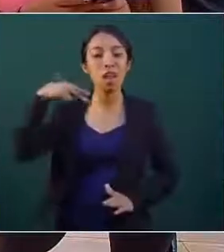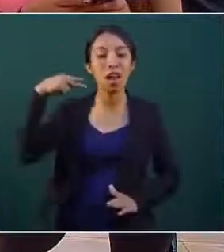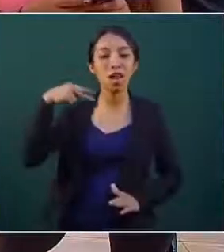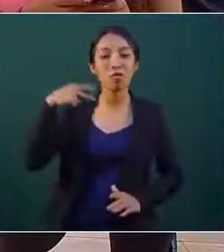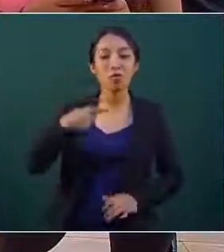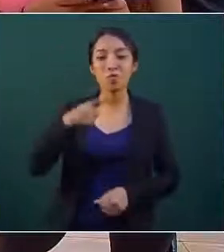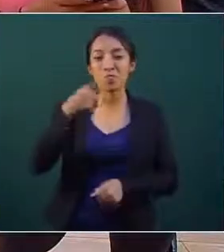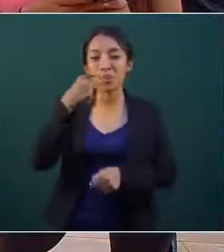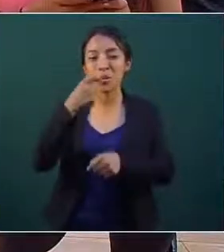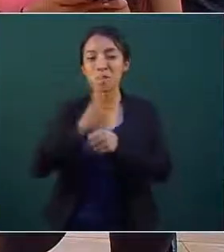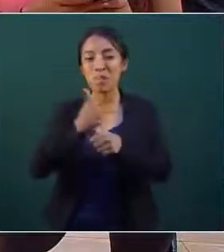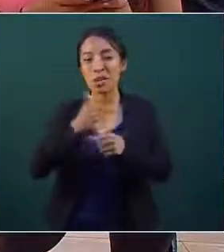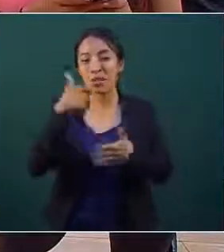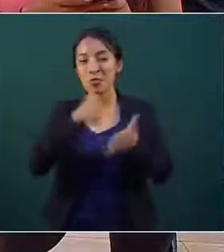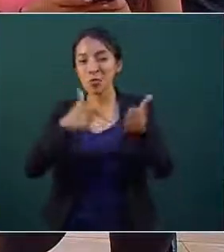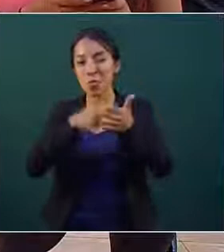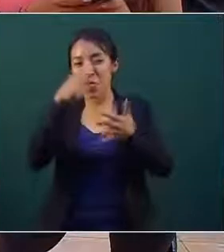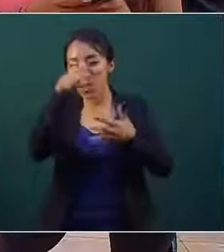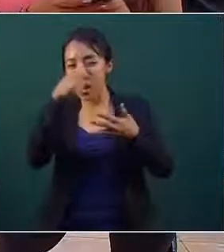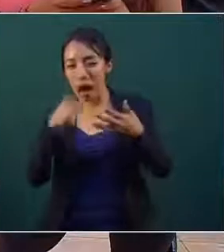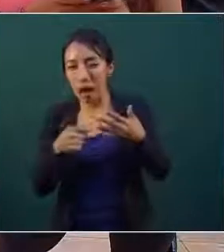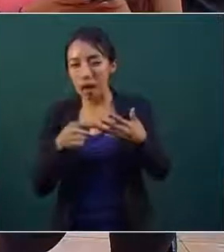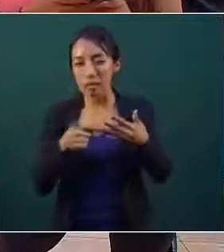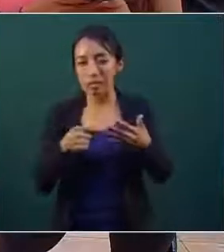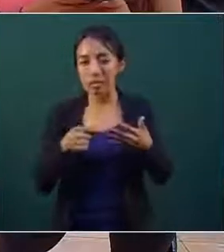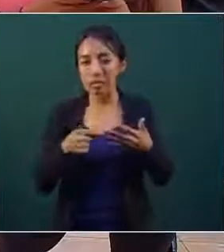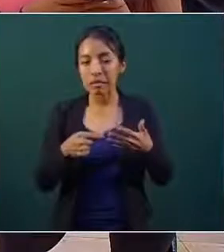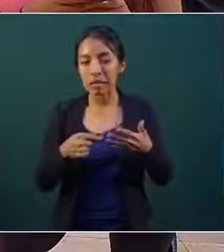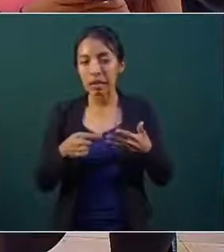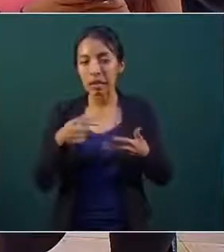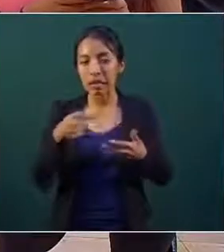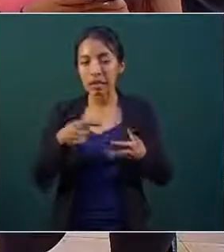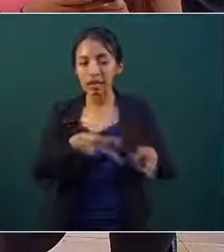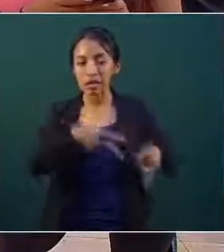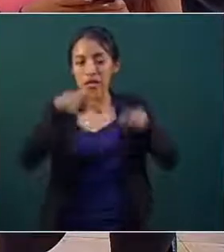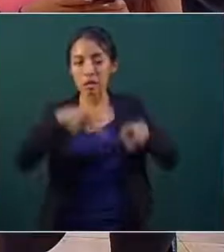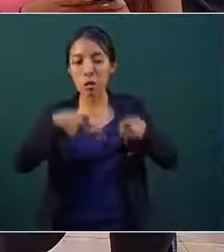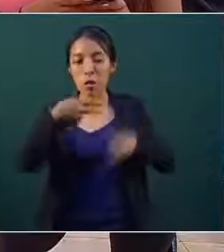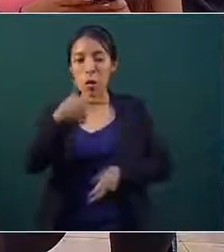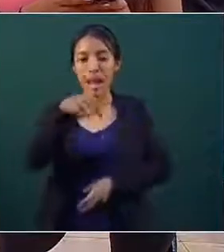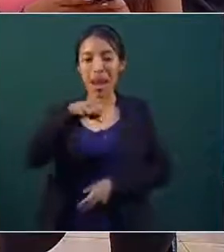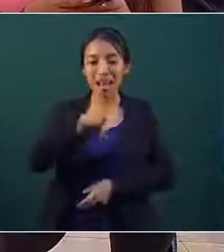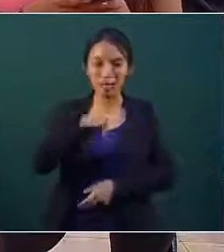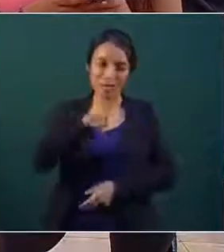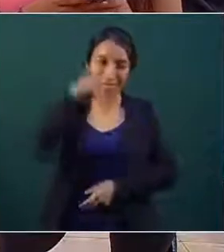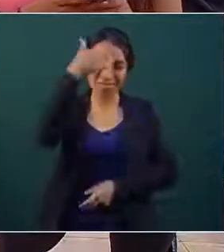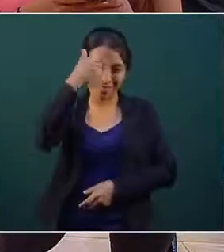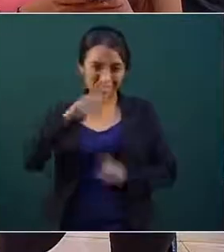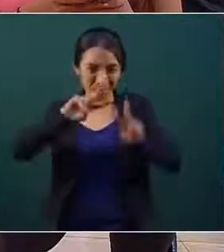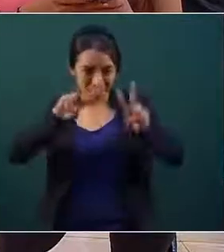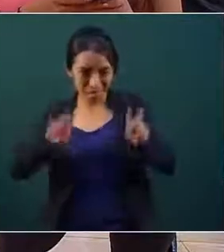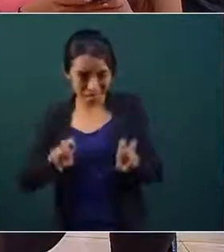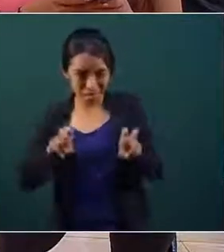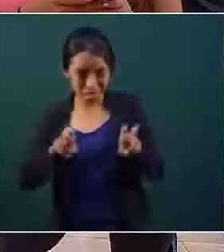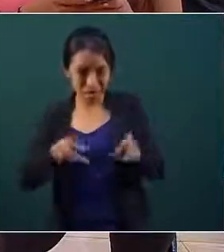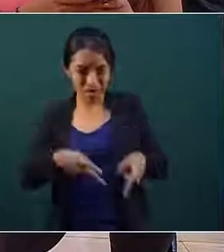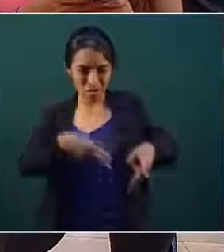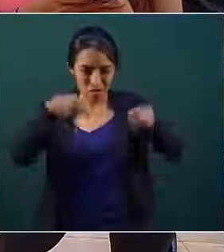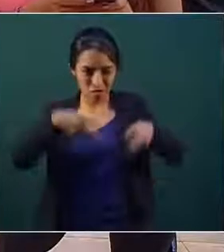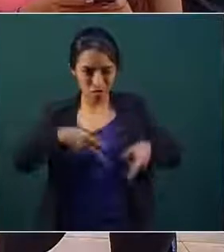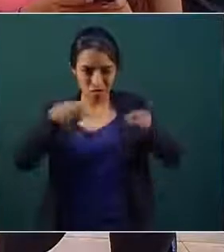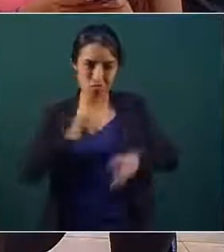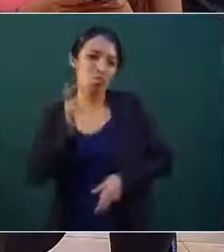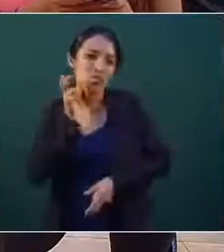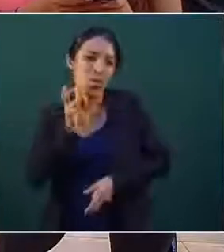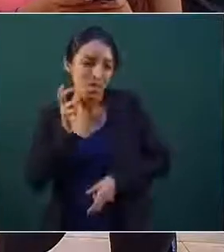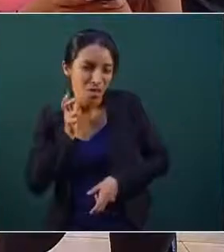robo de gas licuado de petróleo, el gas LP. Usted hablaba ahorita del tema del huachicoleo. ¿Existe alguna estadística